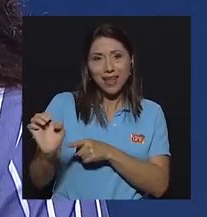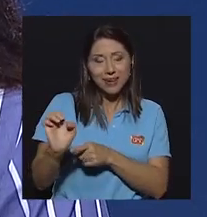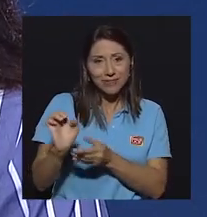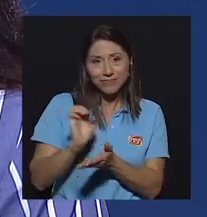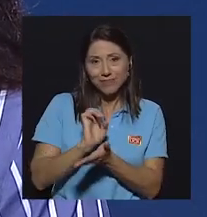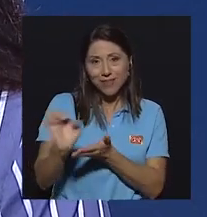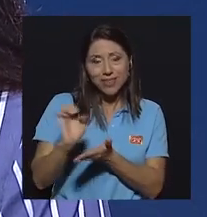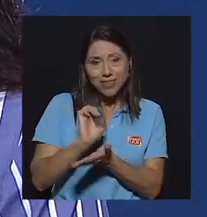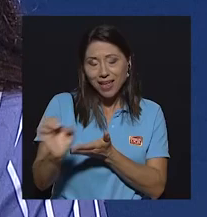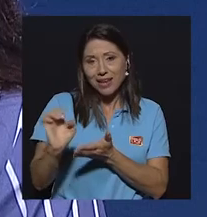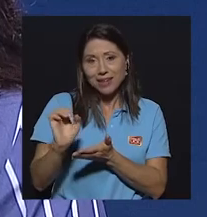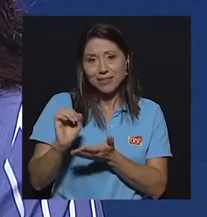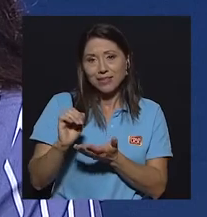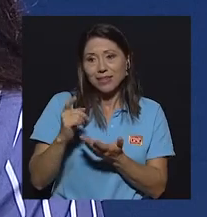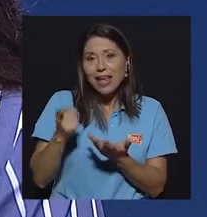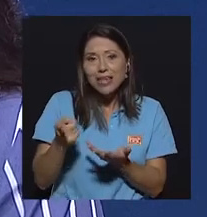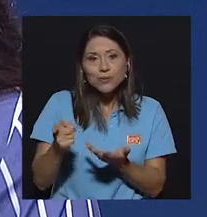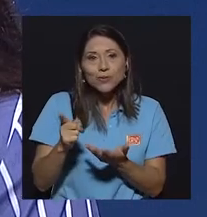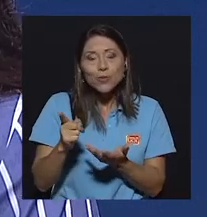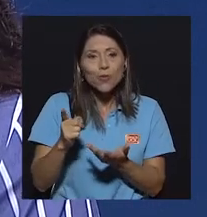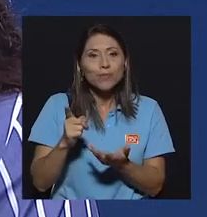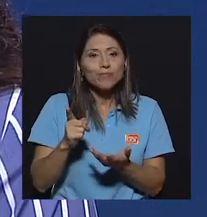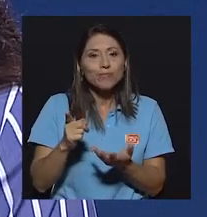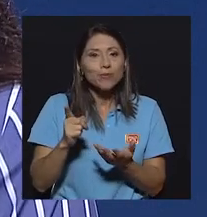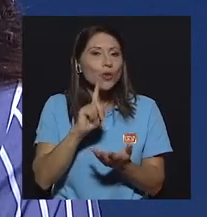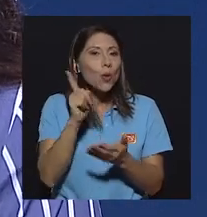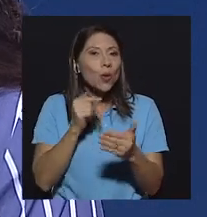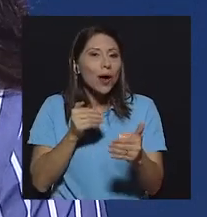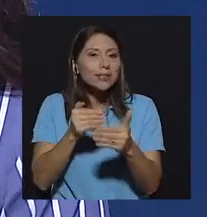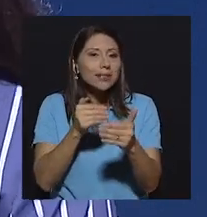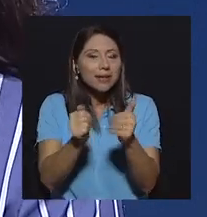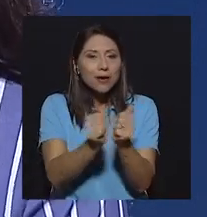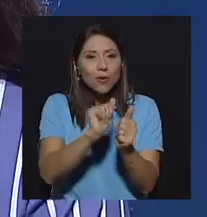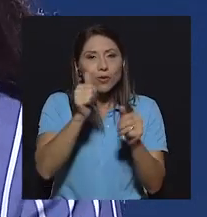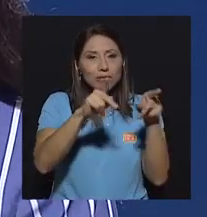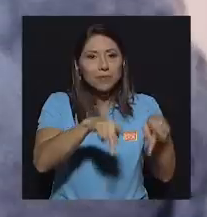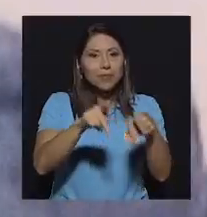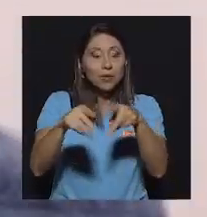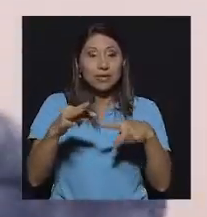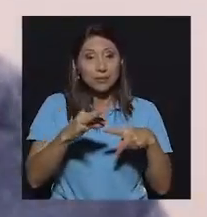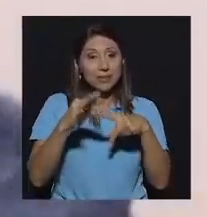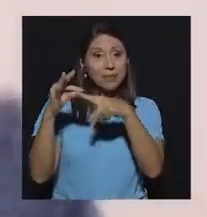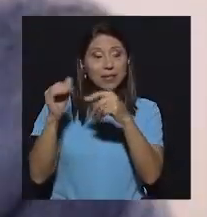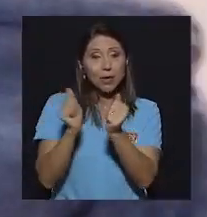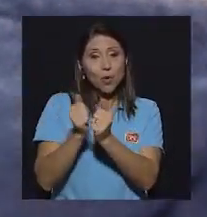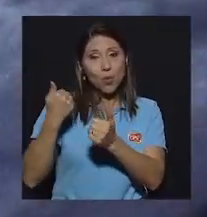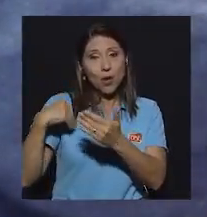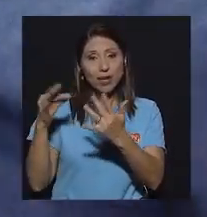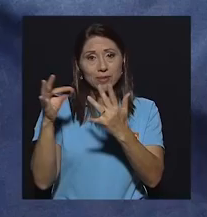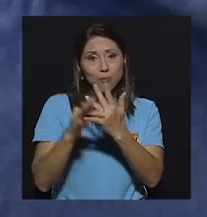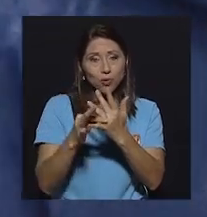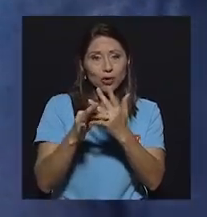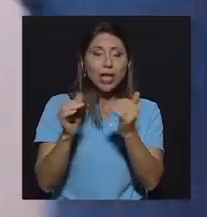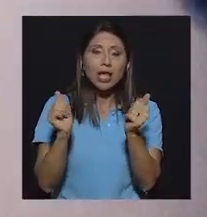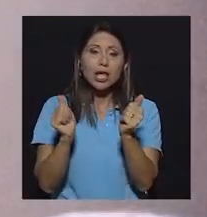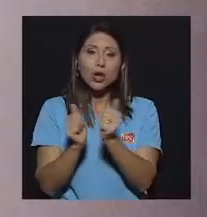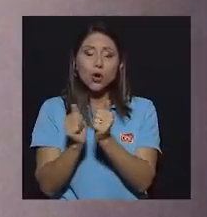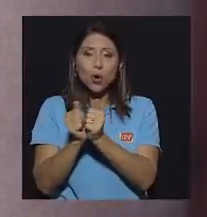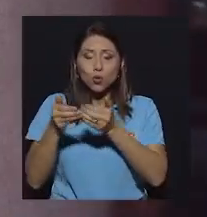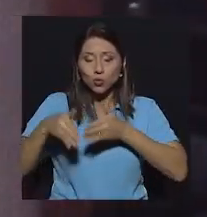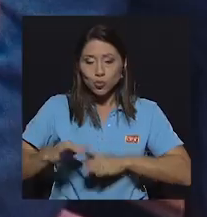ciertas maneras a uno con las otras personas. Particularmente con el esposo y con su hija